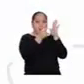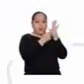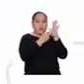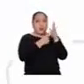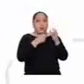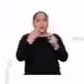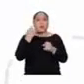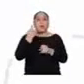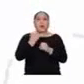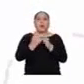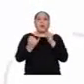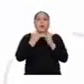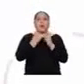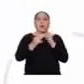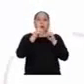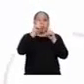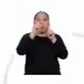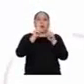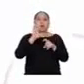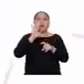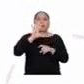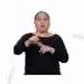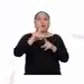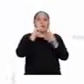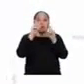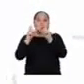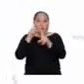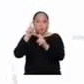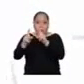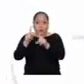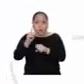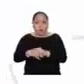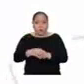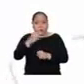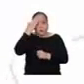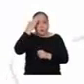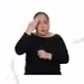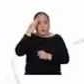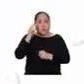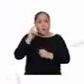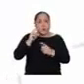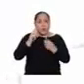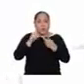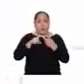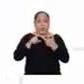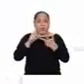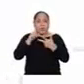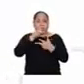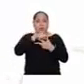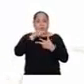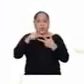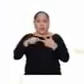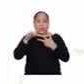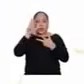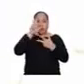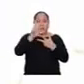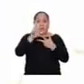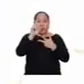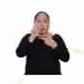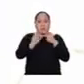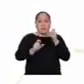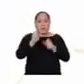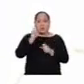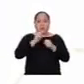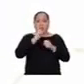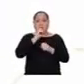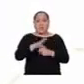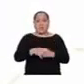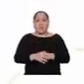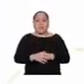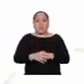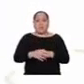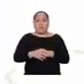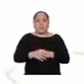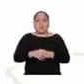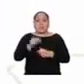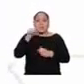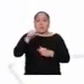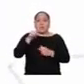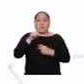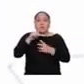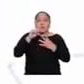la última pregunta de la encuesta, sabiendo que 3 personas respondieron A, 4